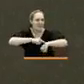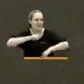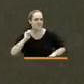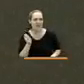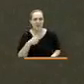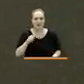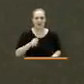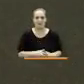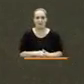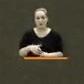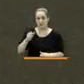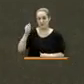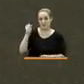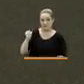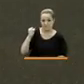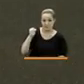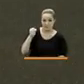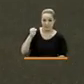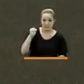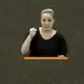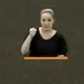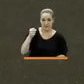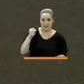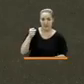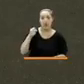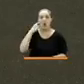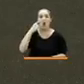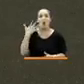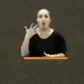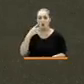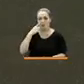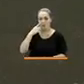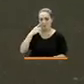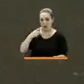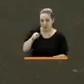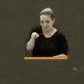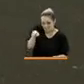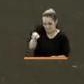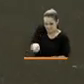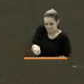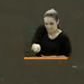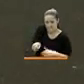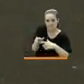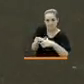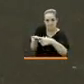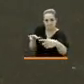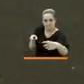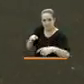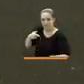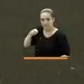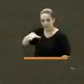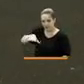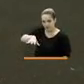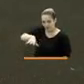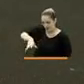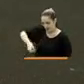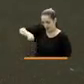La raqueta, si usted no sabe cómo se coge, la deja en el suelo y la coge de acá